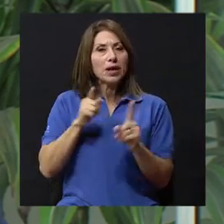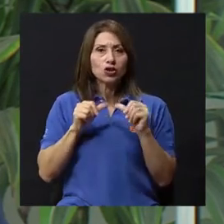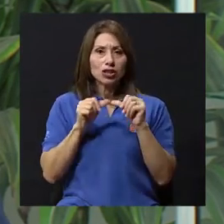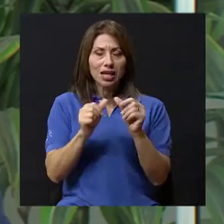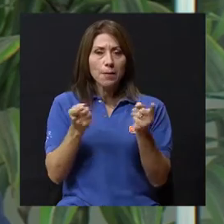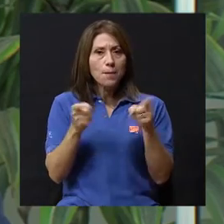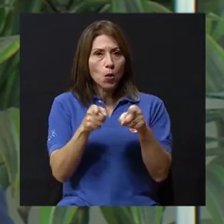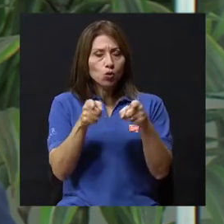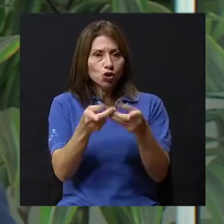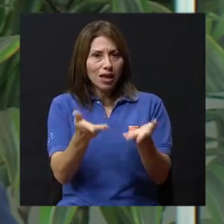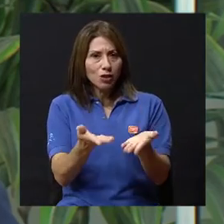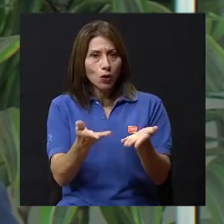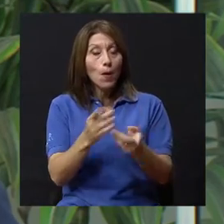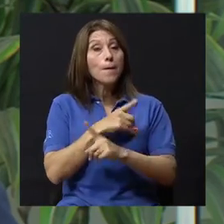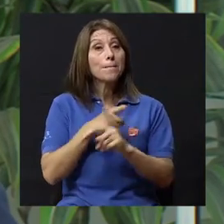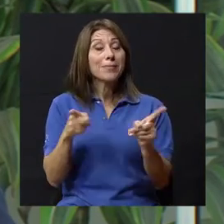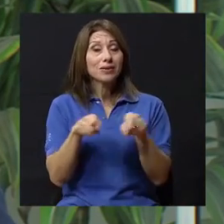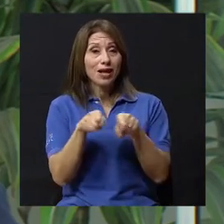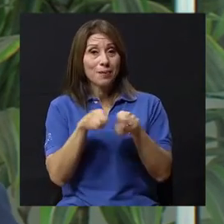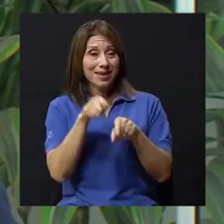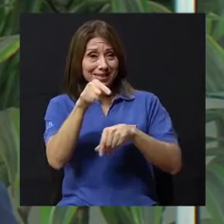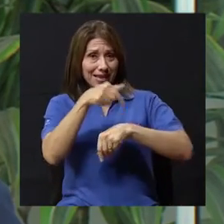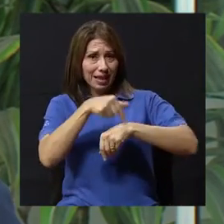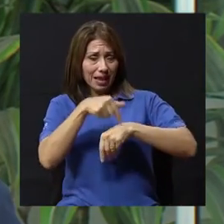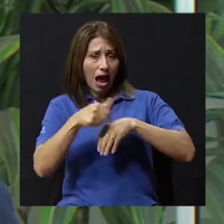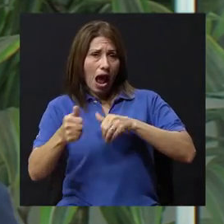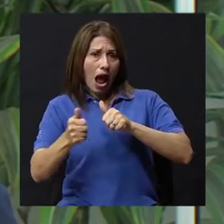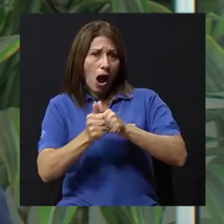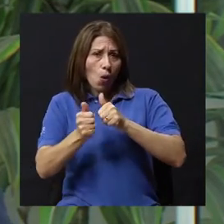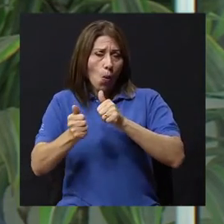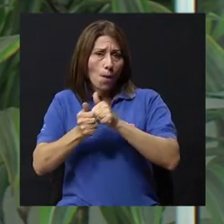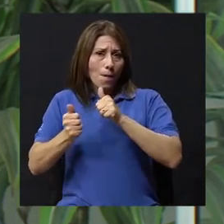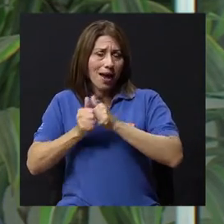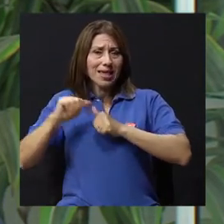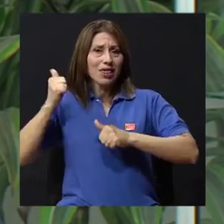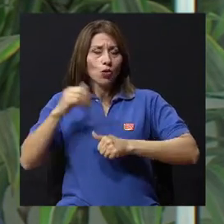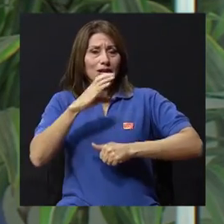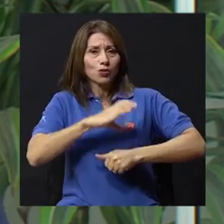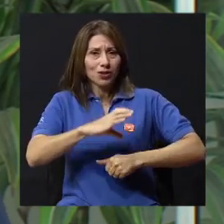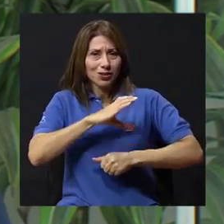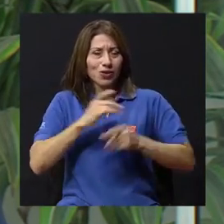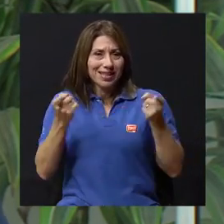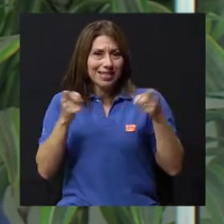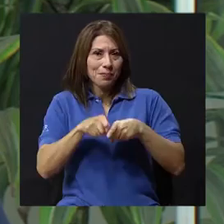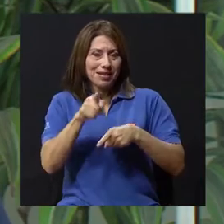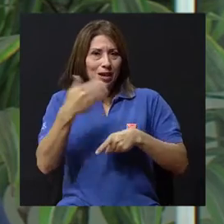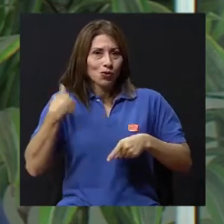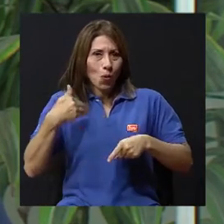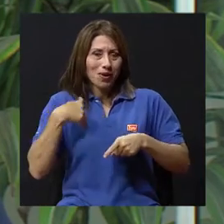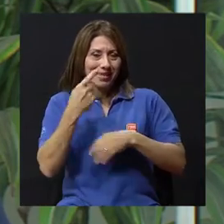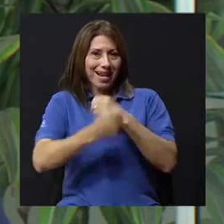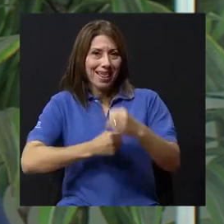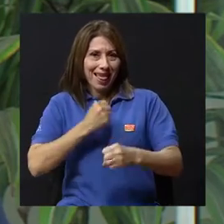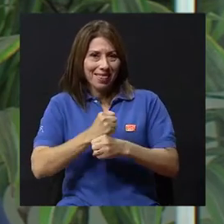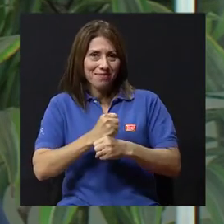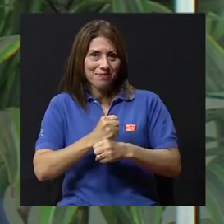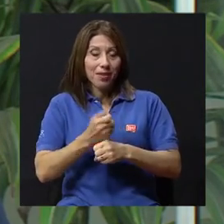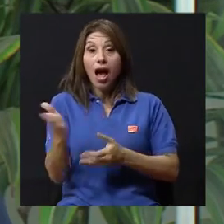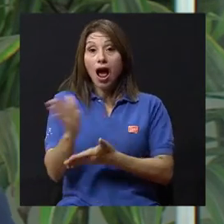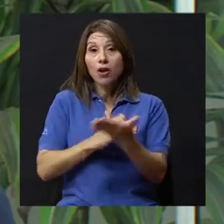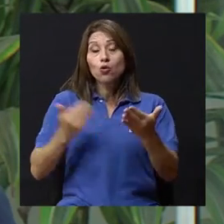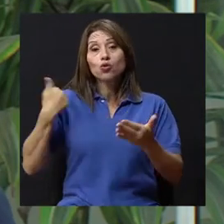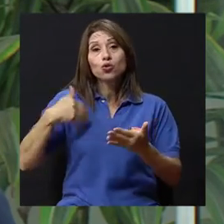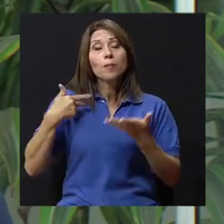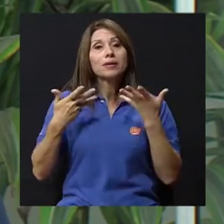se acompaña de otras condiciones que le pasa a los hombres después de esa edad. Y es que algunos se enfrentan a la